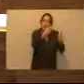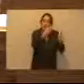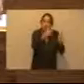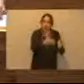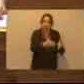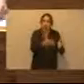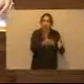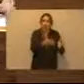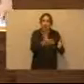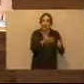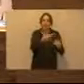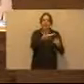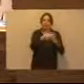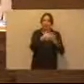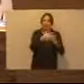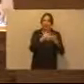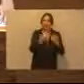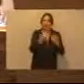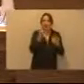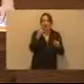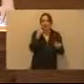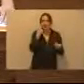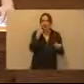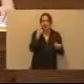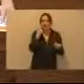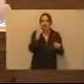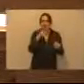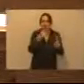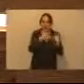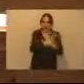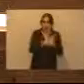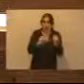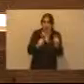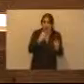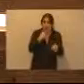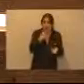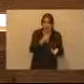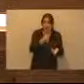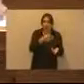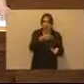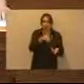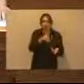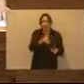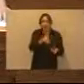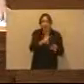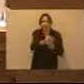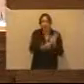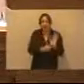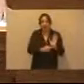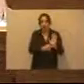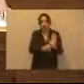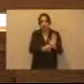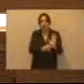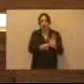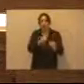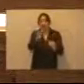reparara nesto que está pasando, que vou dicirlle. Sucede que, como ya lle dixen, en vísperas de publicar datos, algúns pacientes son